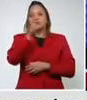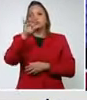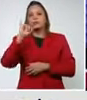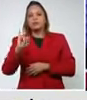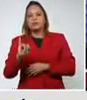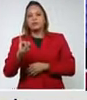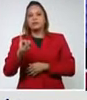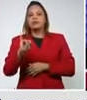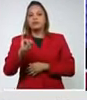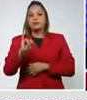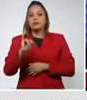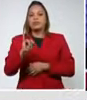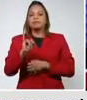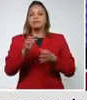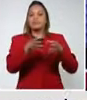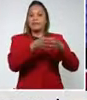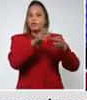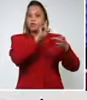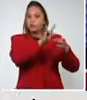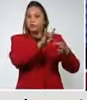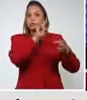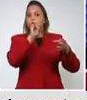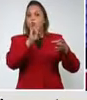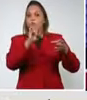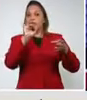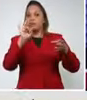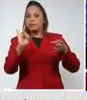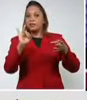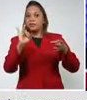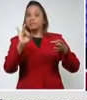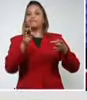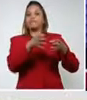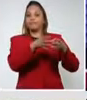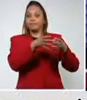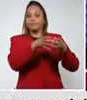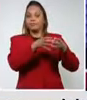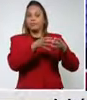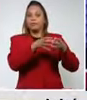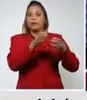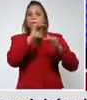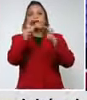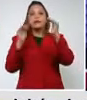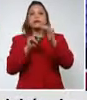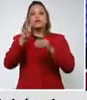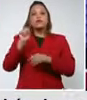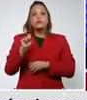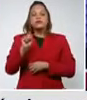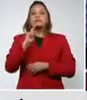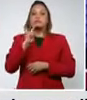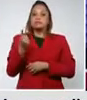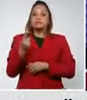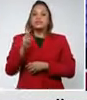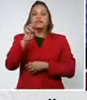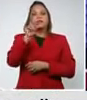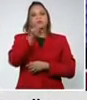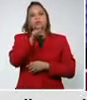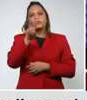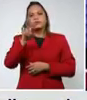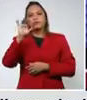los 997, y todavía más importante, de esos